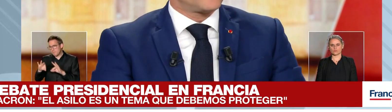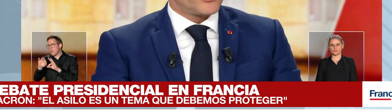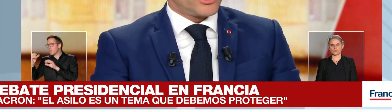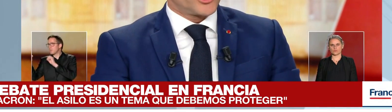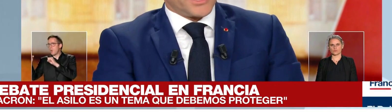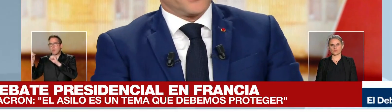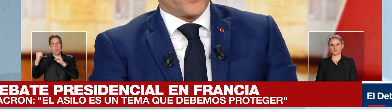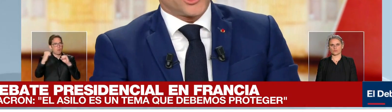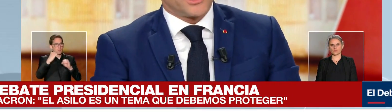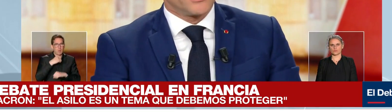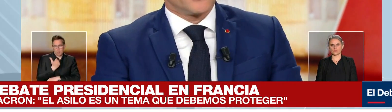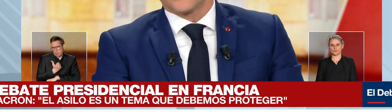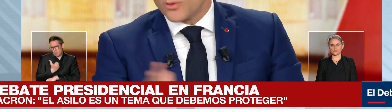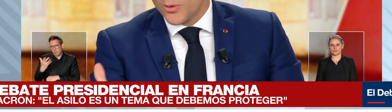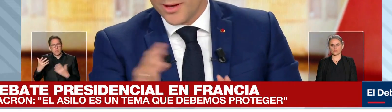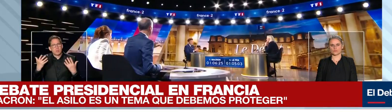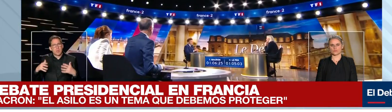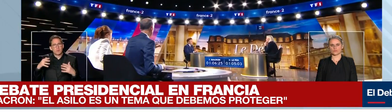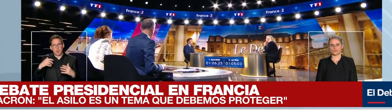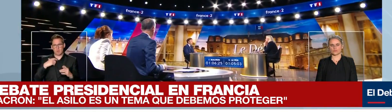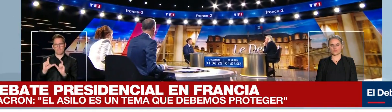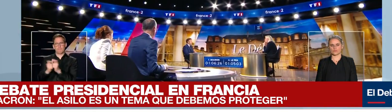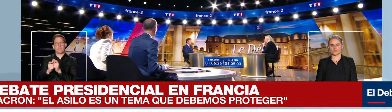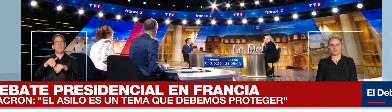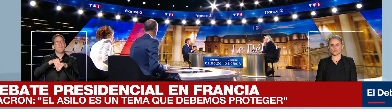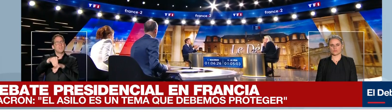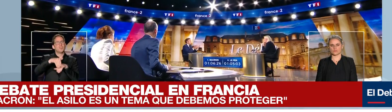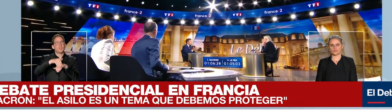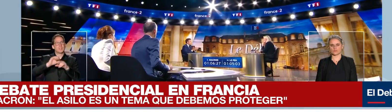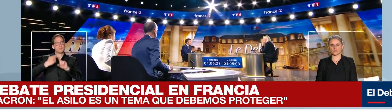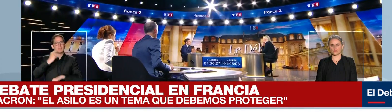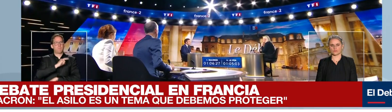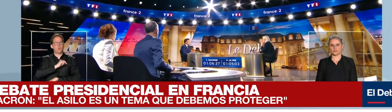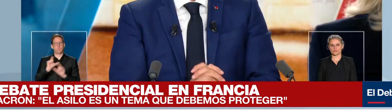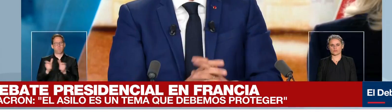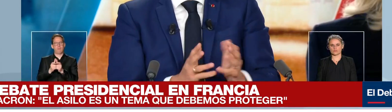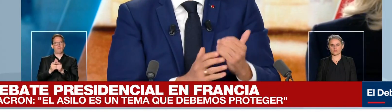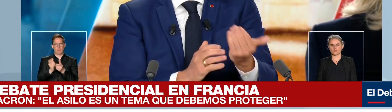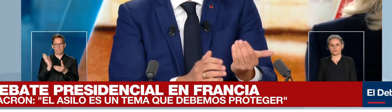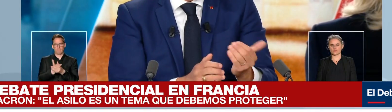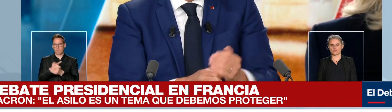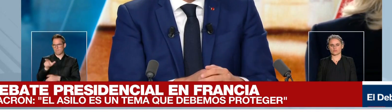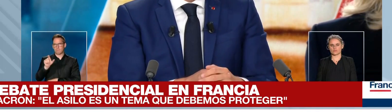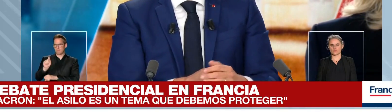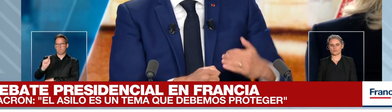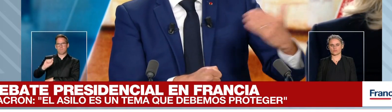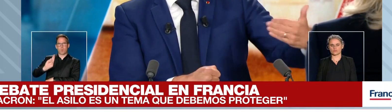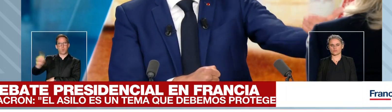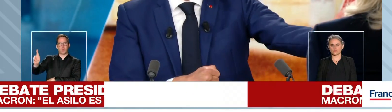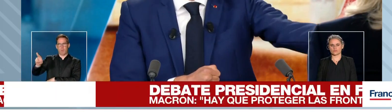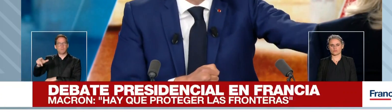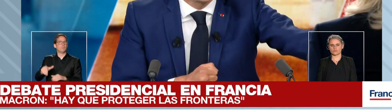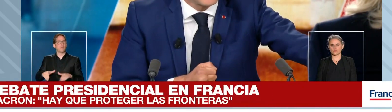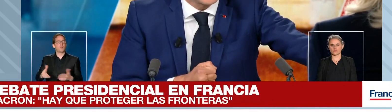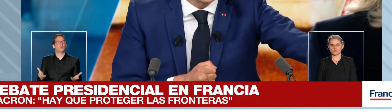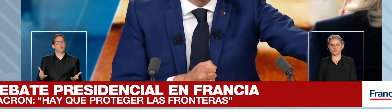con resultados sobre algunos extranjeros que estaban archivados en el FSPRT, y que muestran que esta